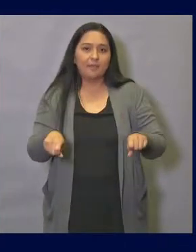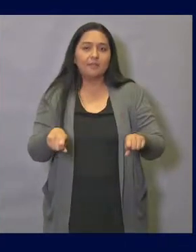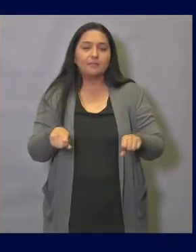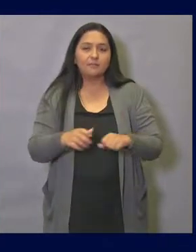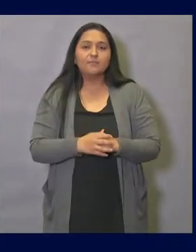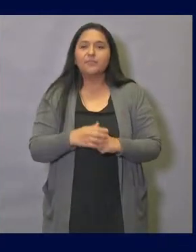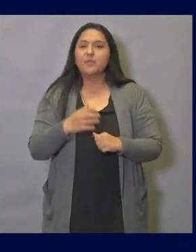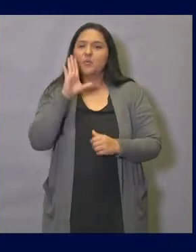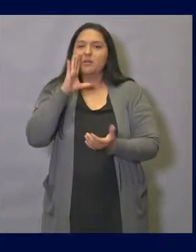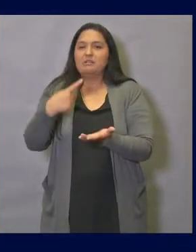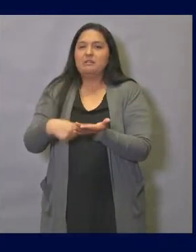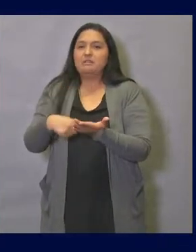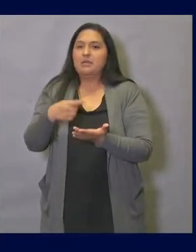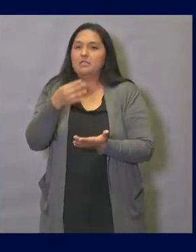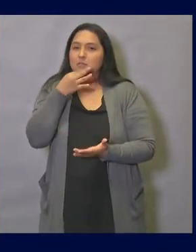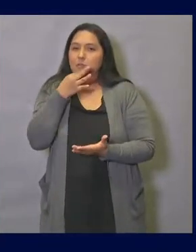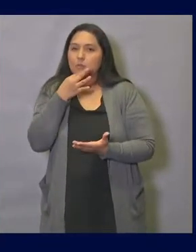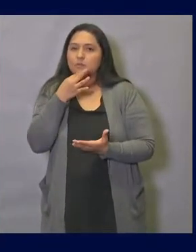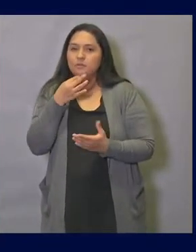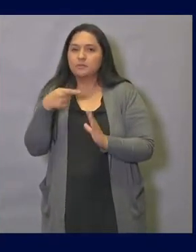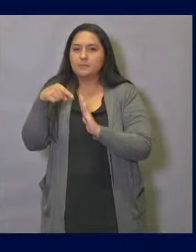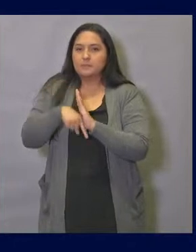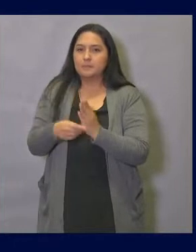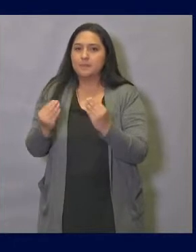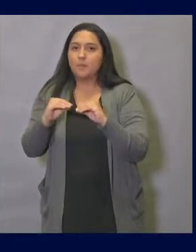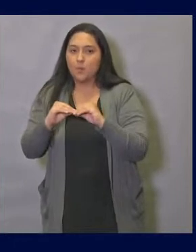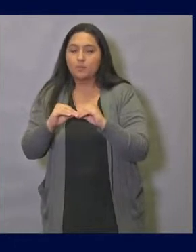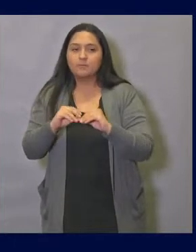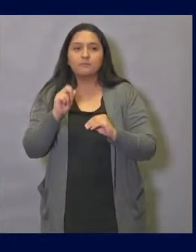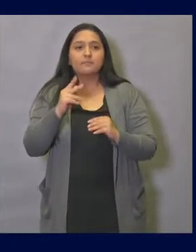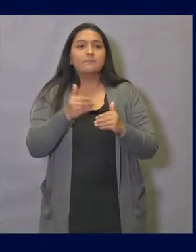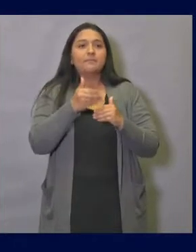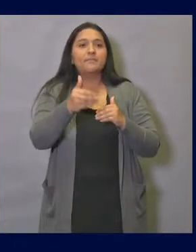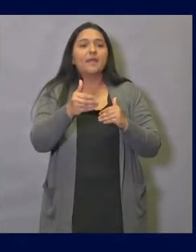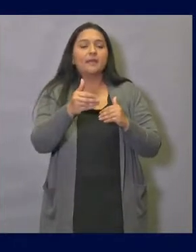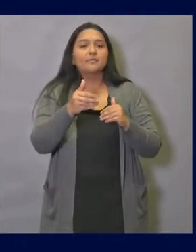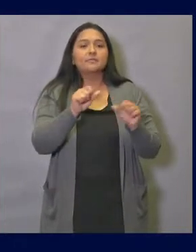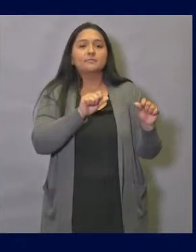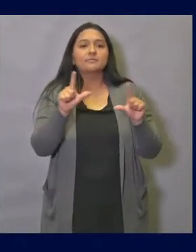sectores en unos minutos. Next slide, please.